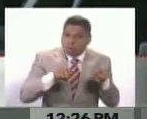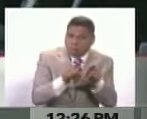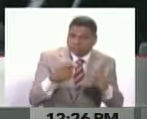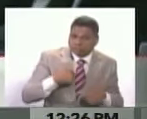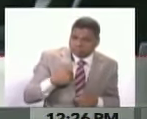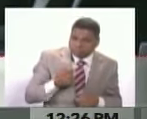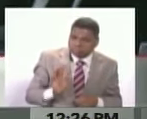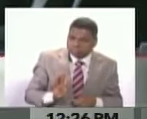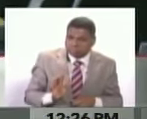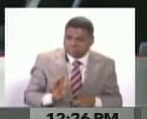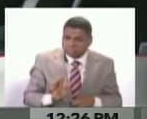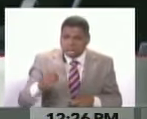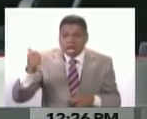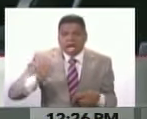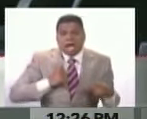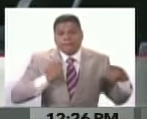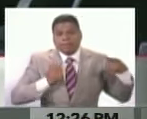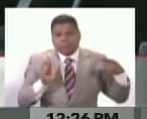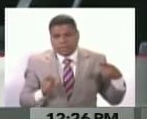que se aprovecha el término,